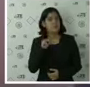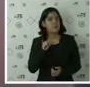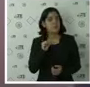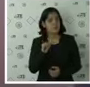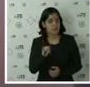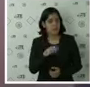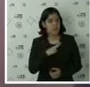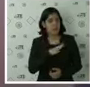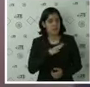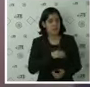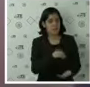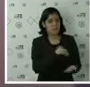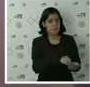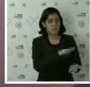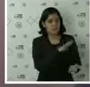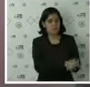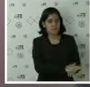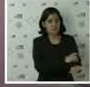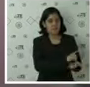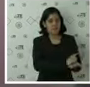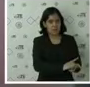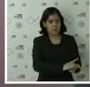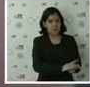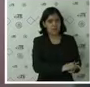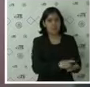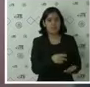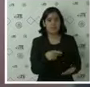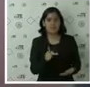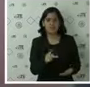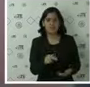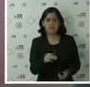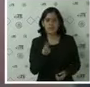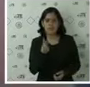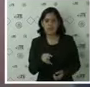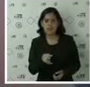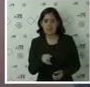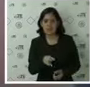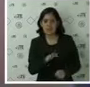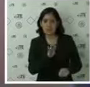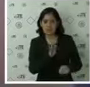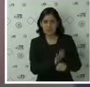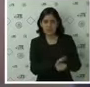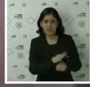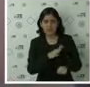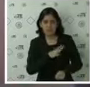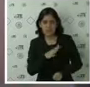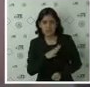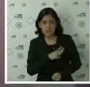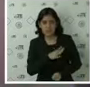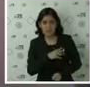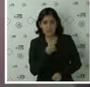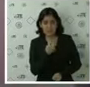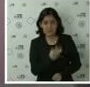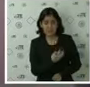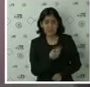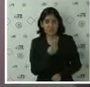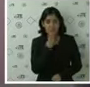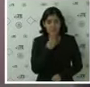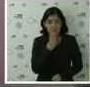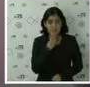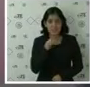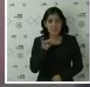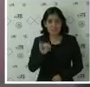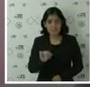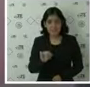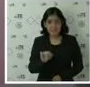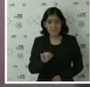por escrito, pero ¿es verdad que los tenemos garantizados y que activamente funcionan? Esos serían como